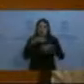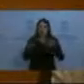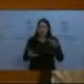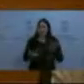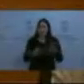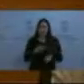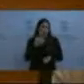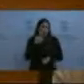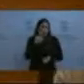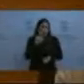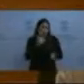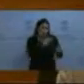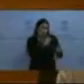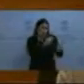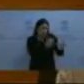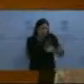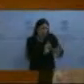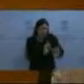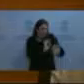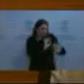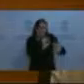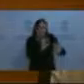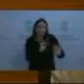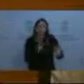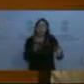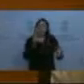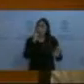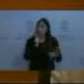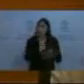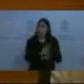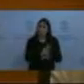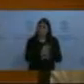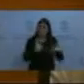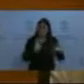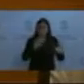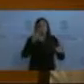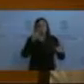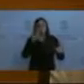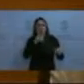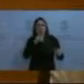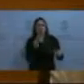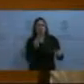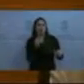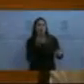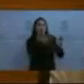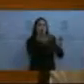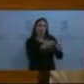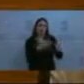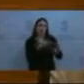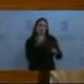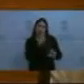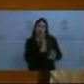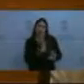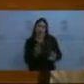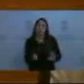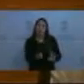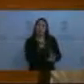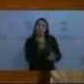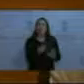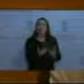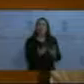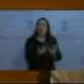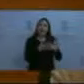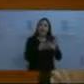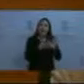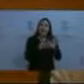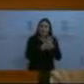tiene ya acostumbrados. En cualquier caso, cuidado, consejera, con venirse arriba, porque el tema de los números no es su fuerte. Casi mejor hablamos de personas y, en concreto, de